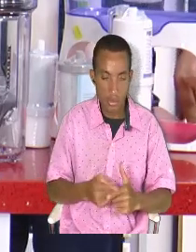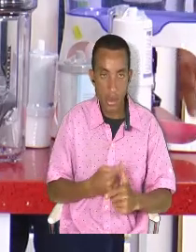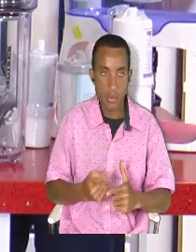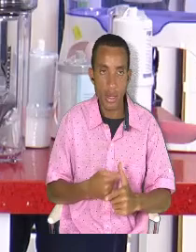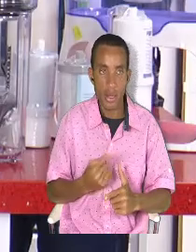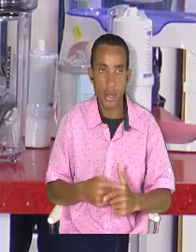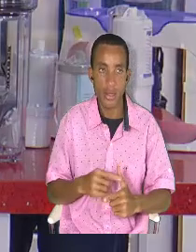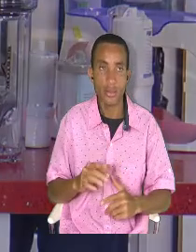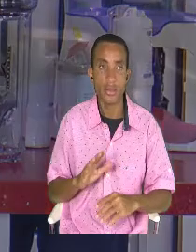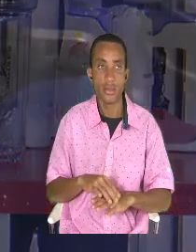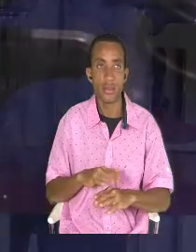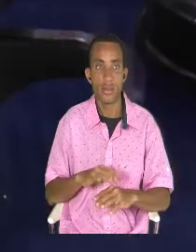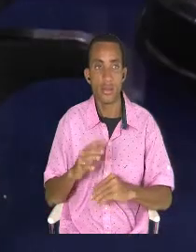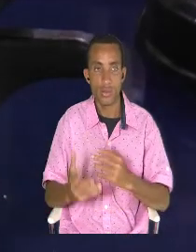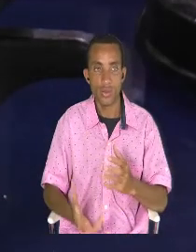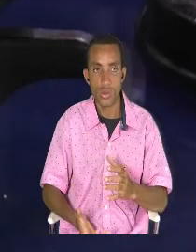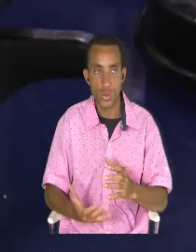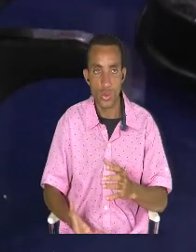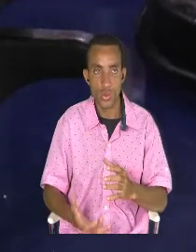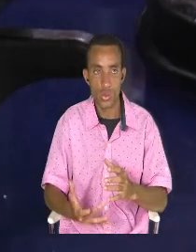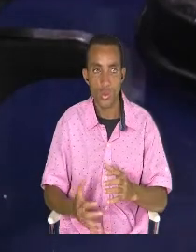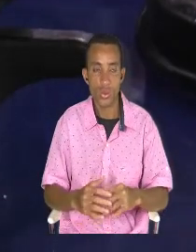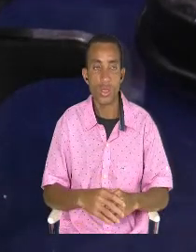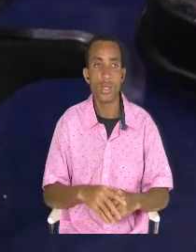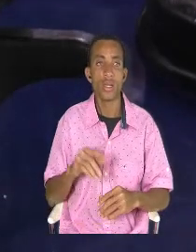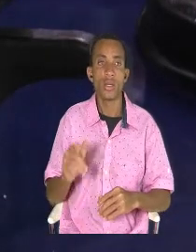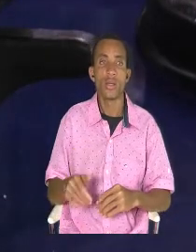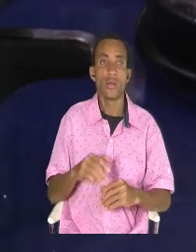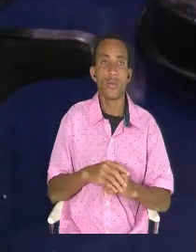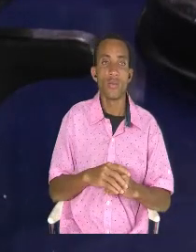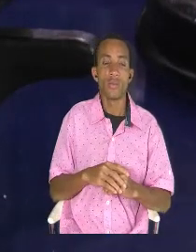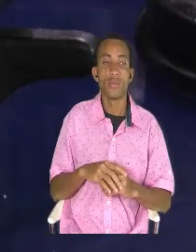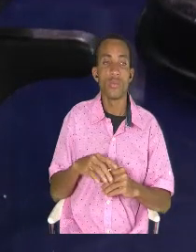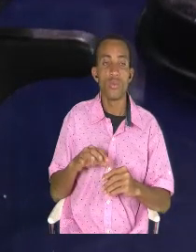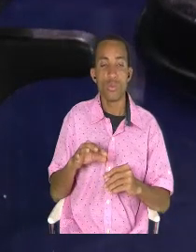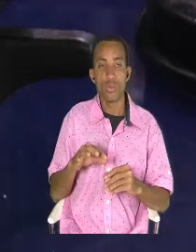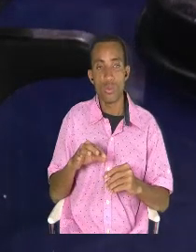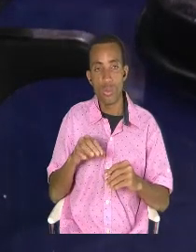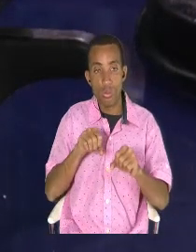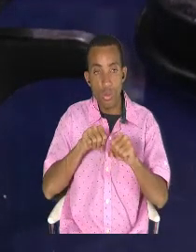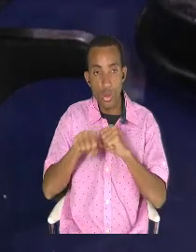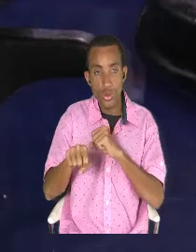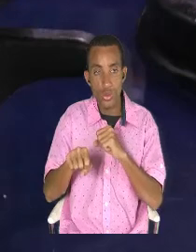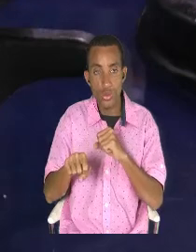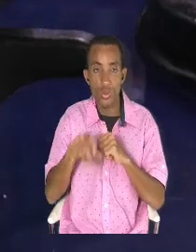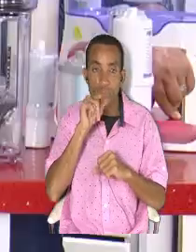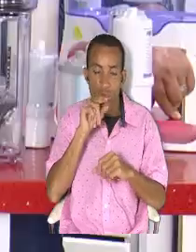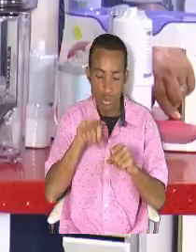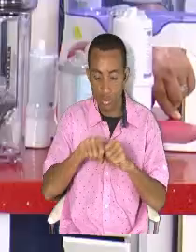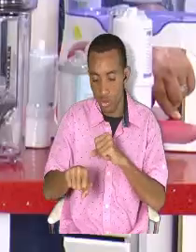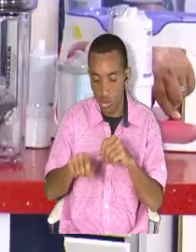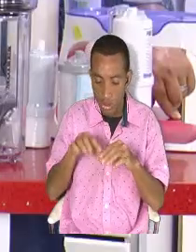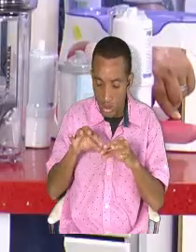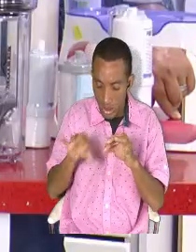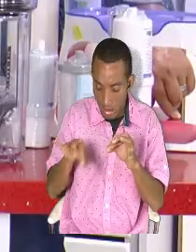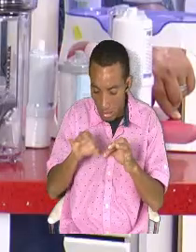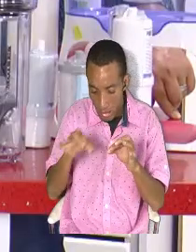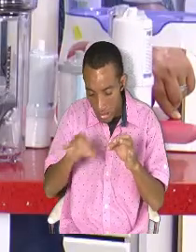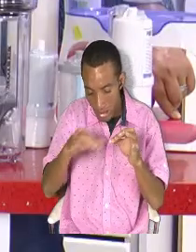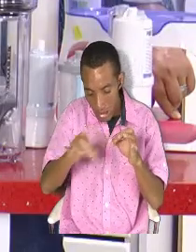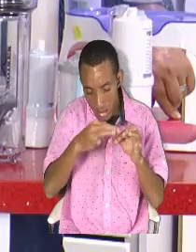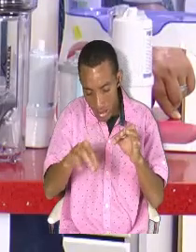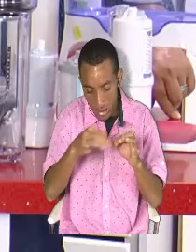nuestro producto vaya cocinando. Aquí en esta tacita traigo un pollo ya desmechado, previamente cocinado, ya lo tengo, digamos, aderezado